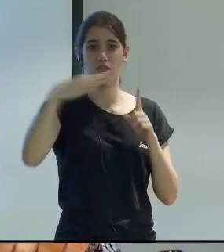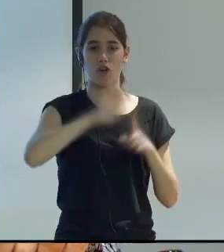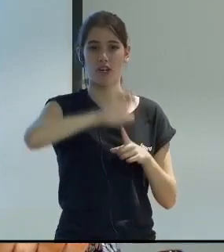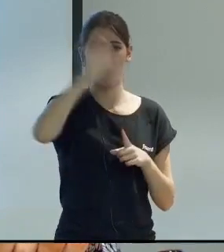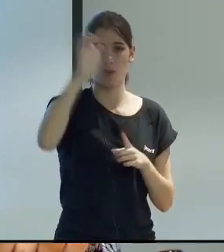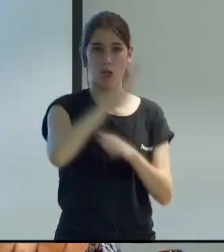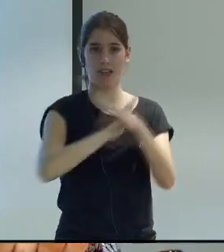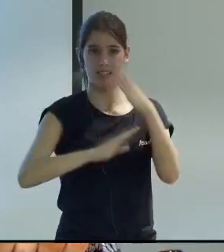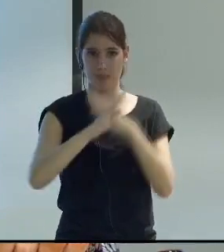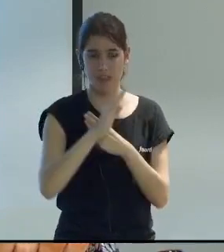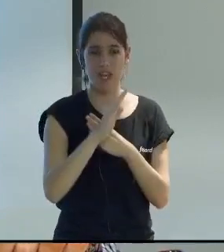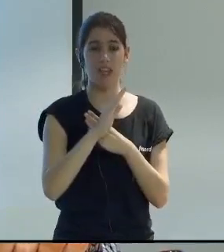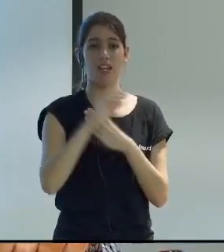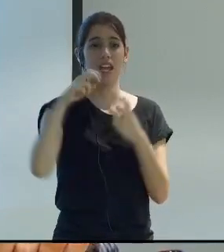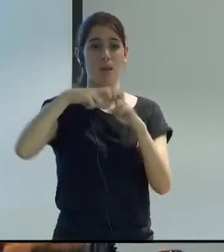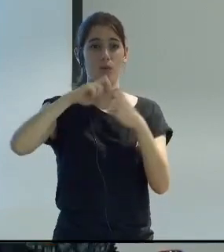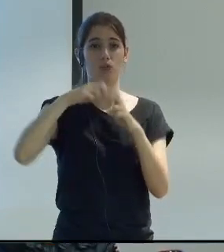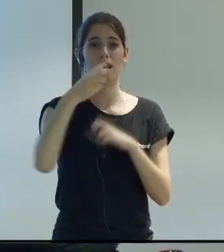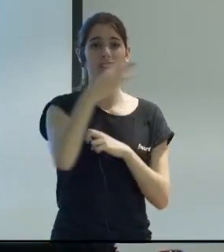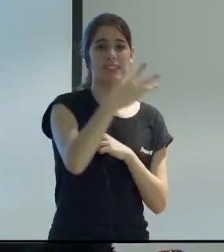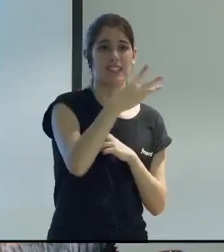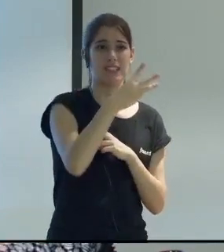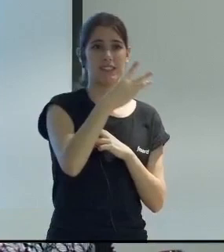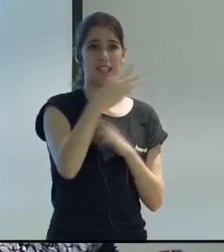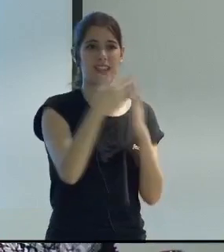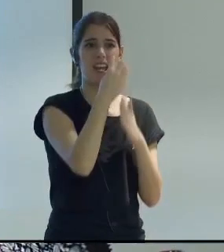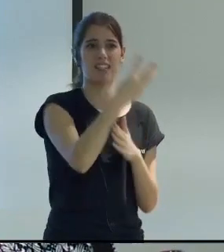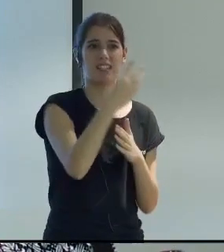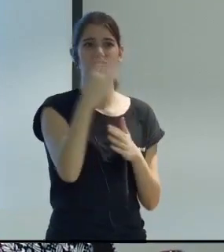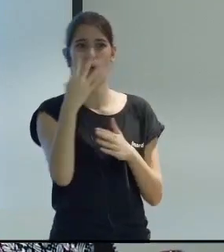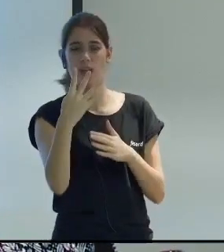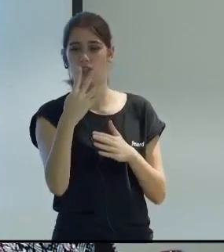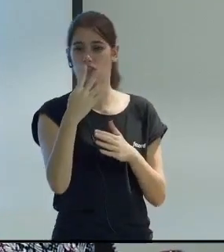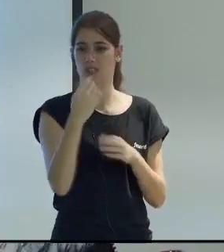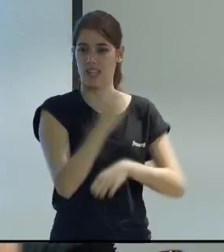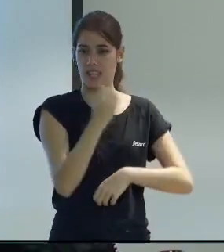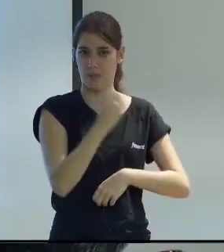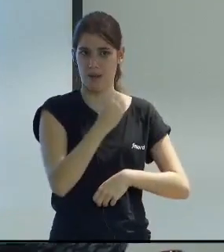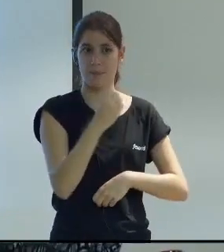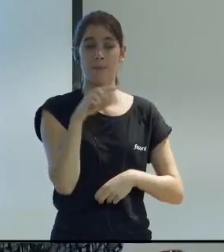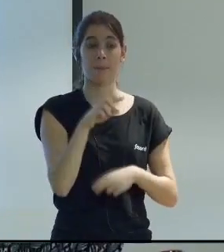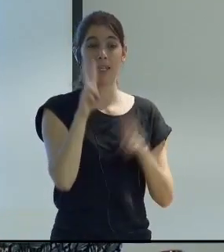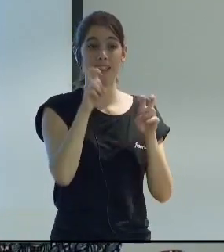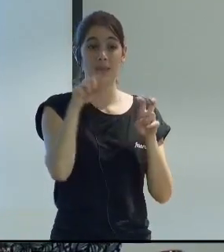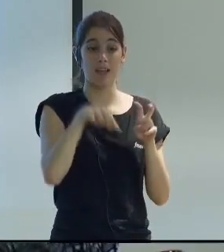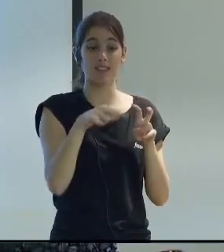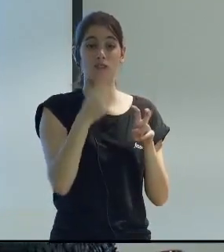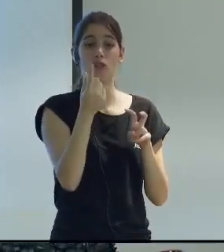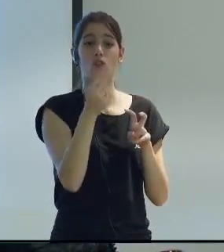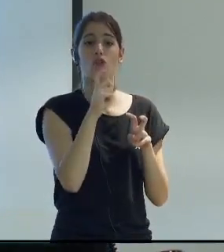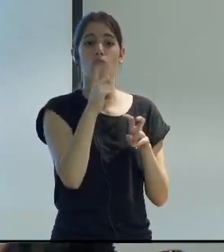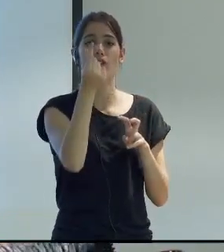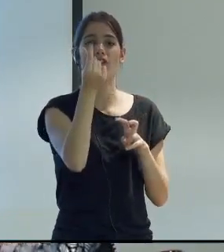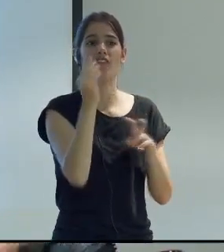la Discapacidad, vendrán a Bruselas los días 3 y 4 de diciembre. Creo que el tema este año será cómo financiar el movimiento